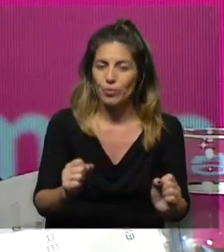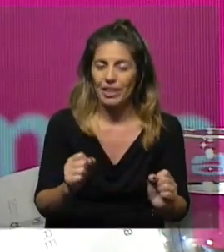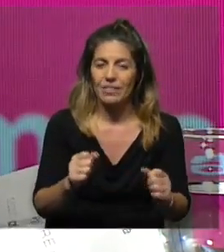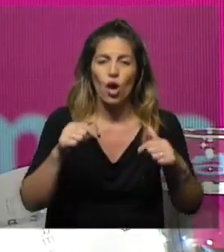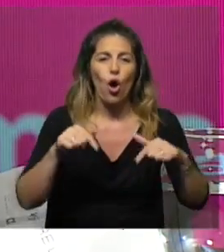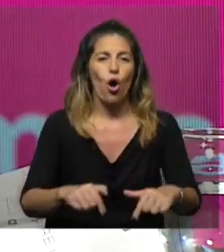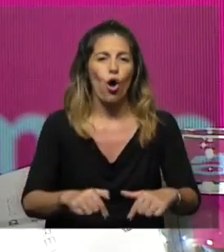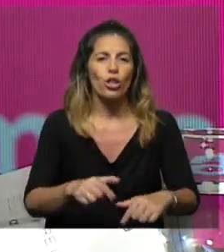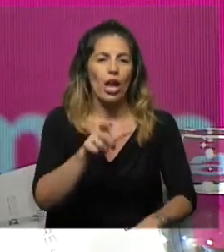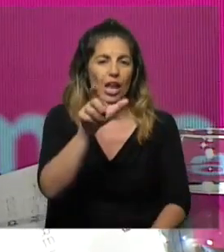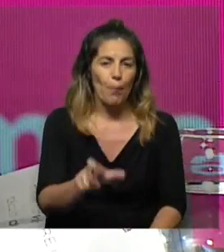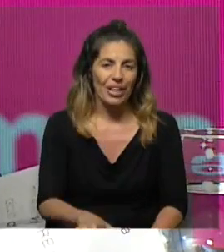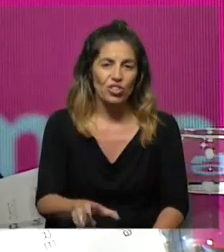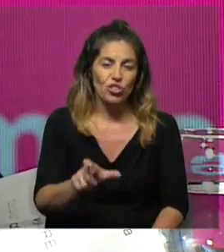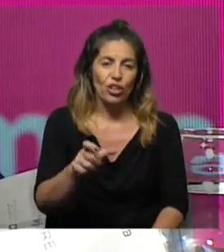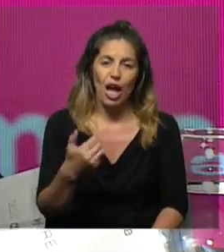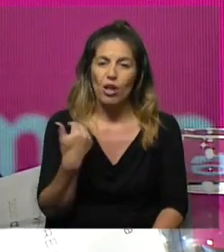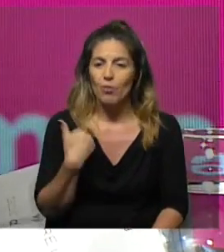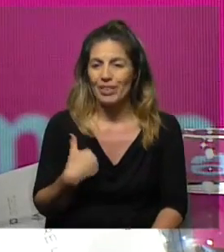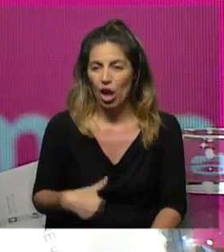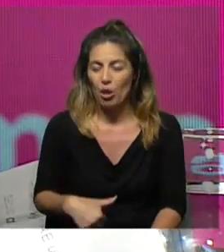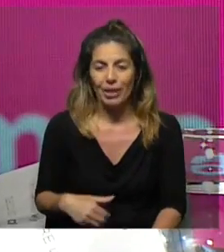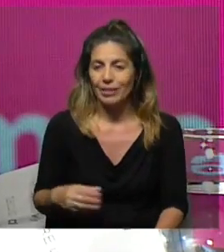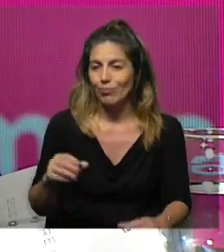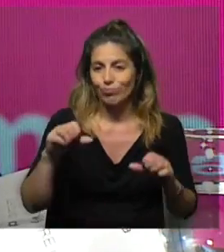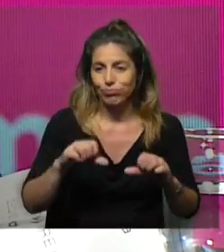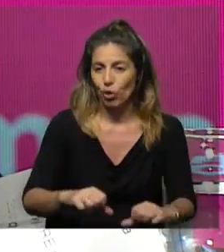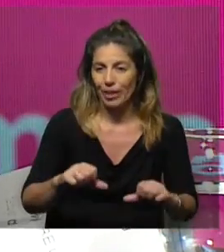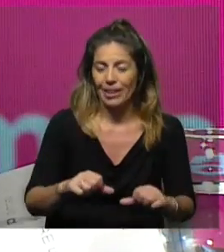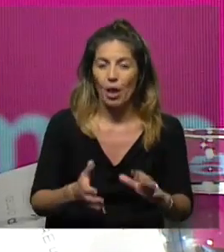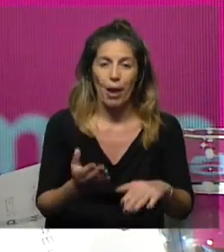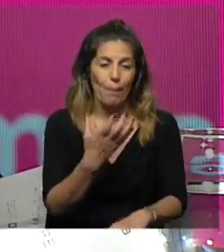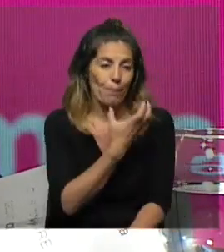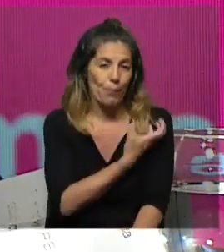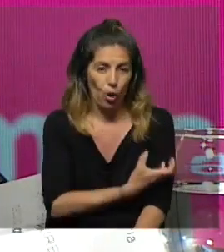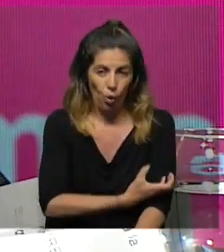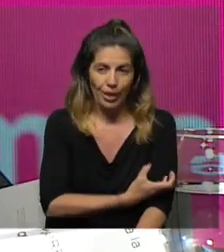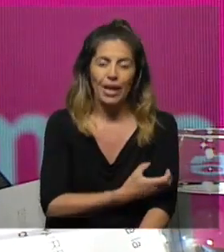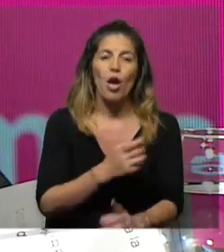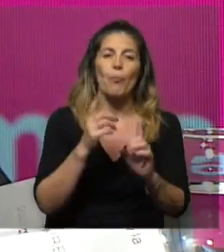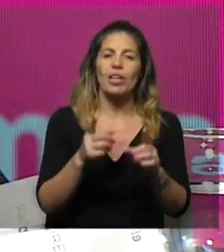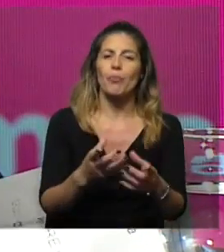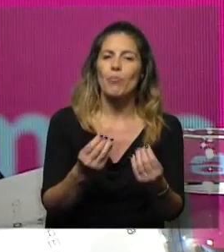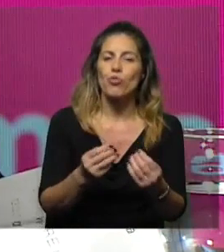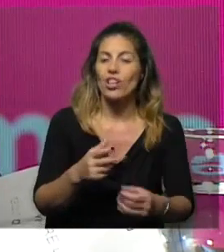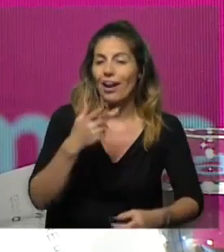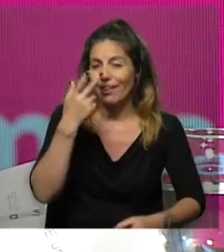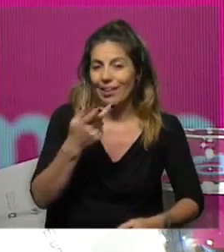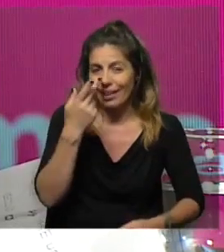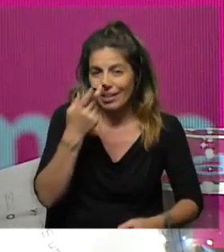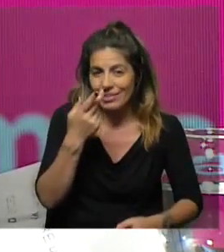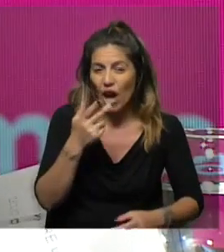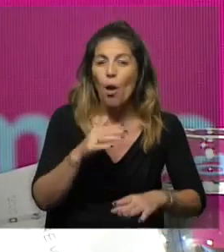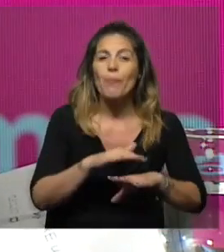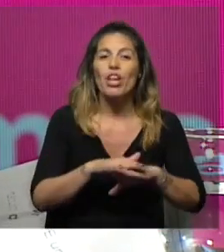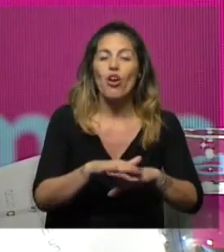tenemos una población Lamentablemente sumergida este o empobrecida porque también tenemos un montón de riqueza pero bueno a nivel